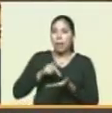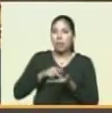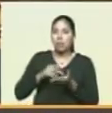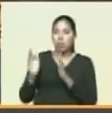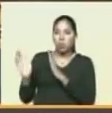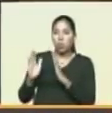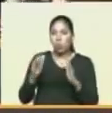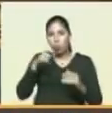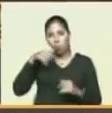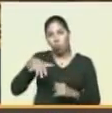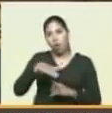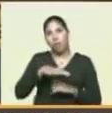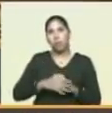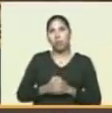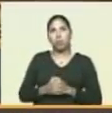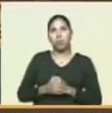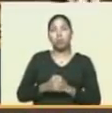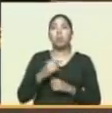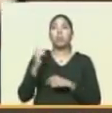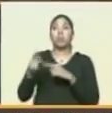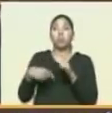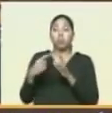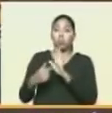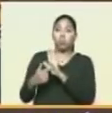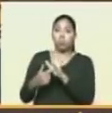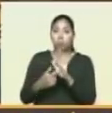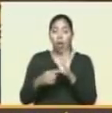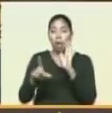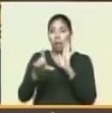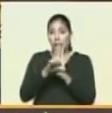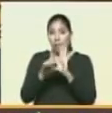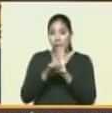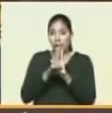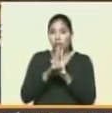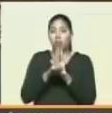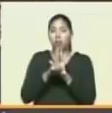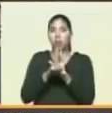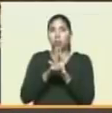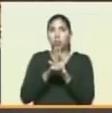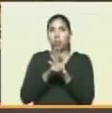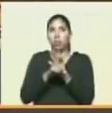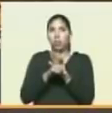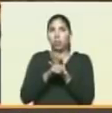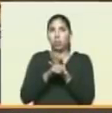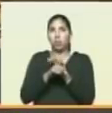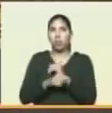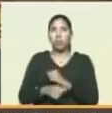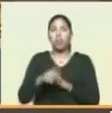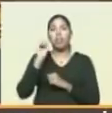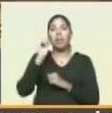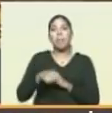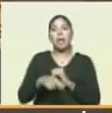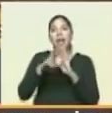organizado, que luego se reflejó en las leyes orgánicas del poder popular y